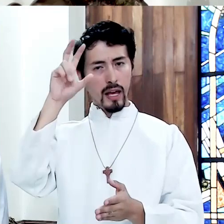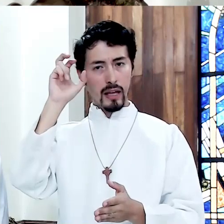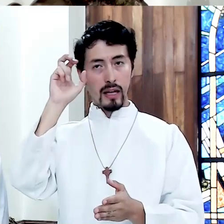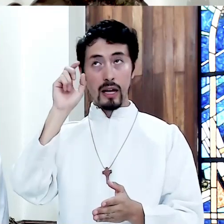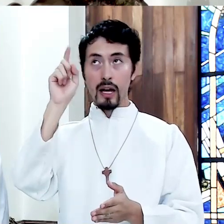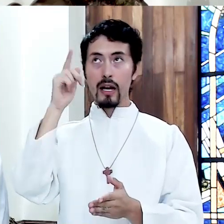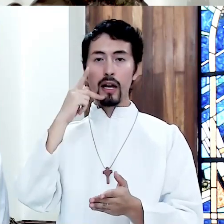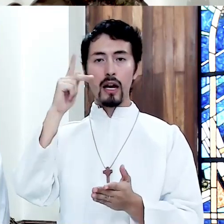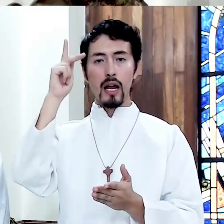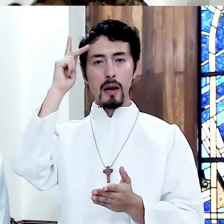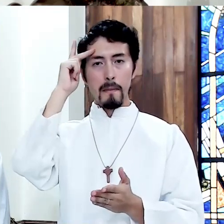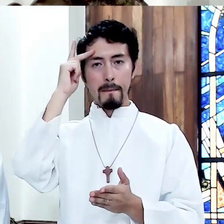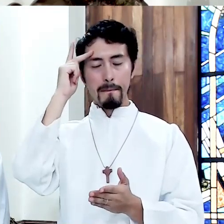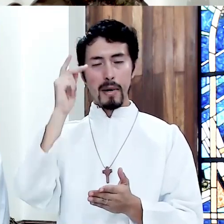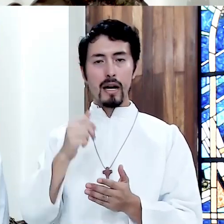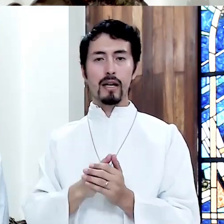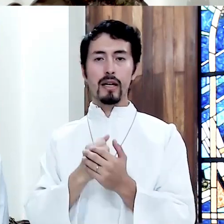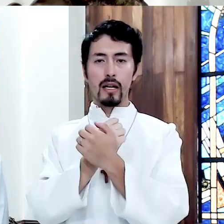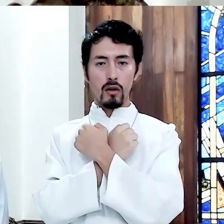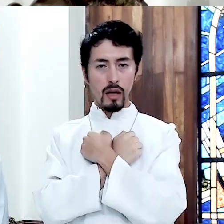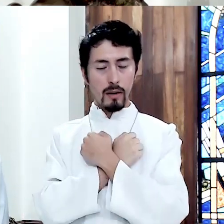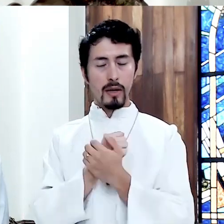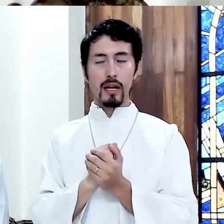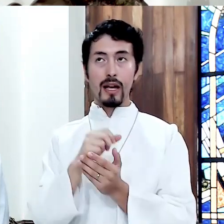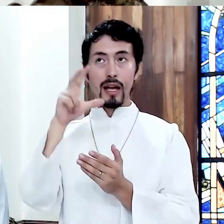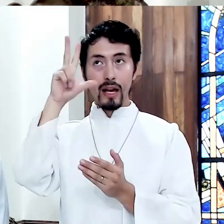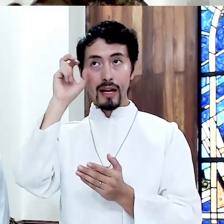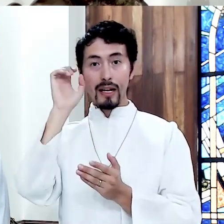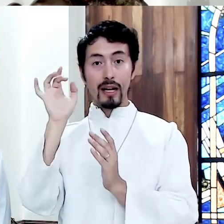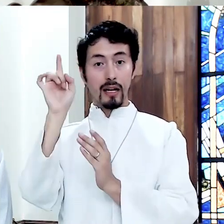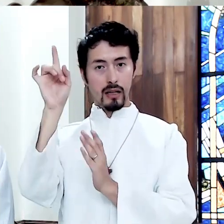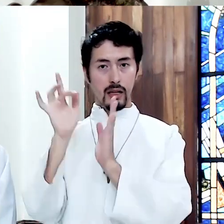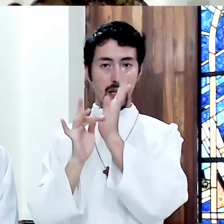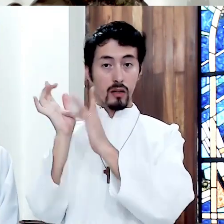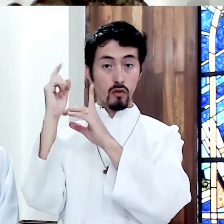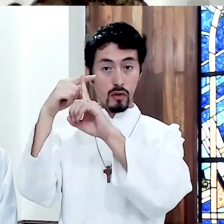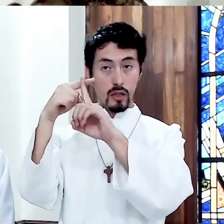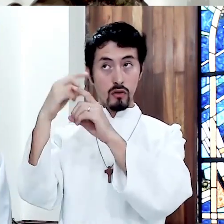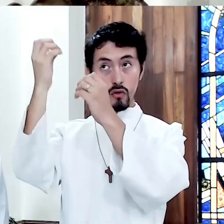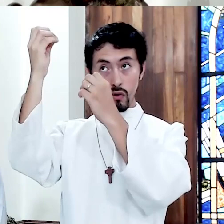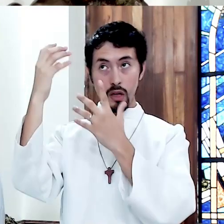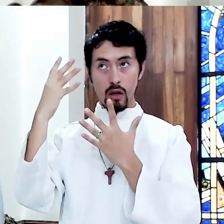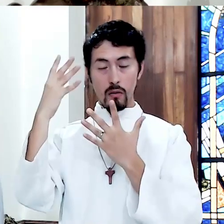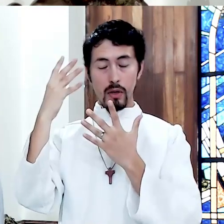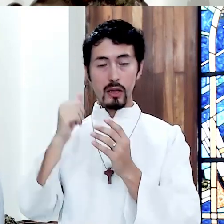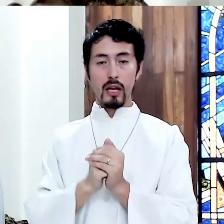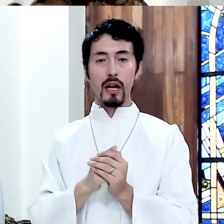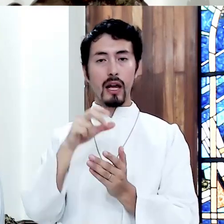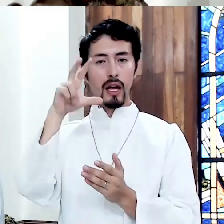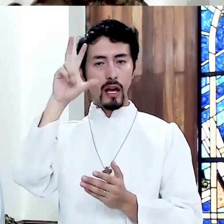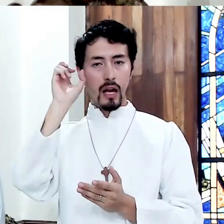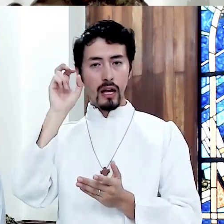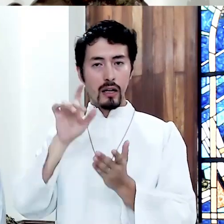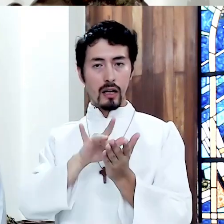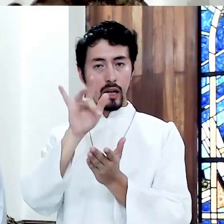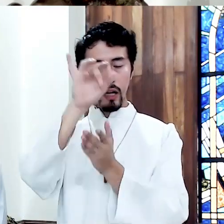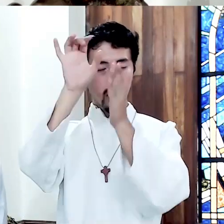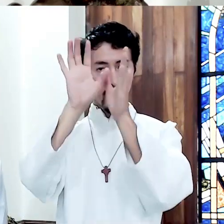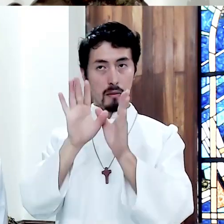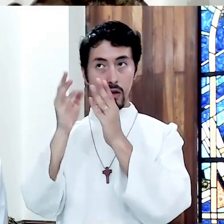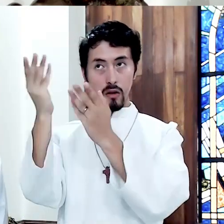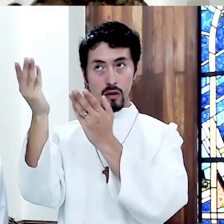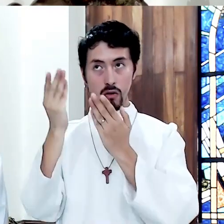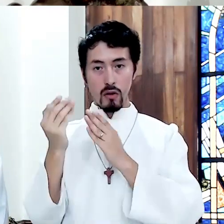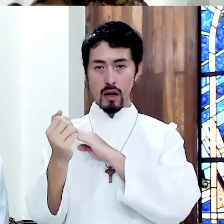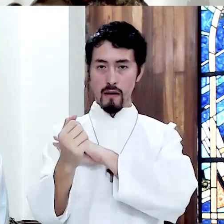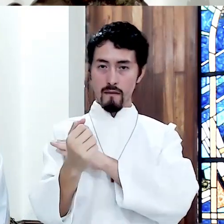que nos ama, creer en Jesucristo que nos ilumina, creer en el Espíritu Santo que nos da fuerza, que